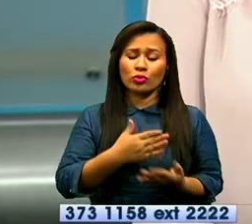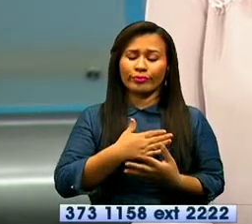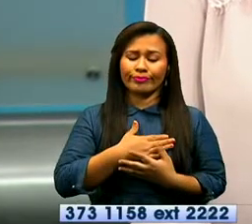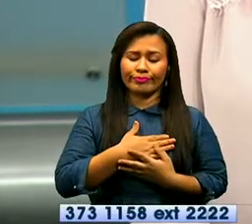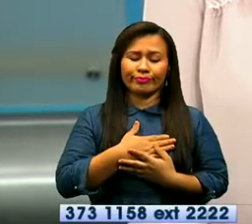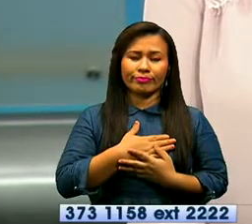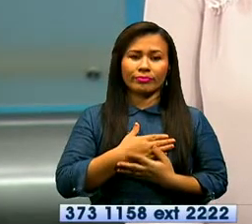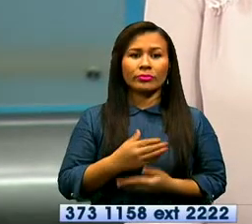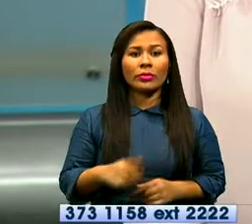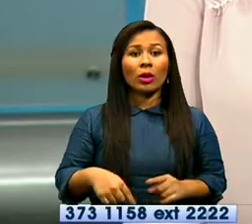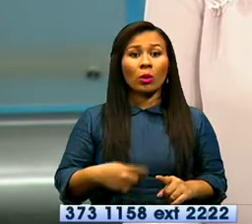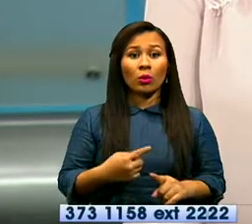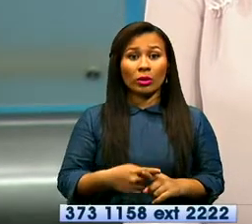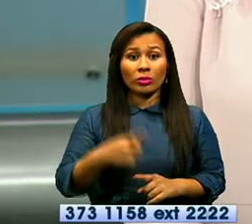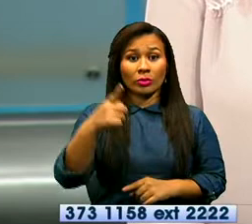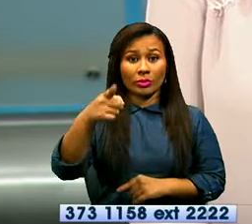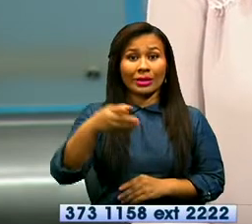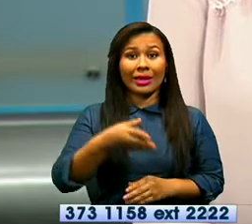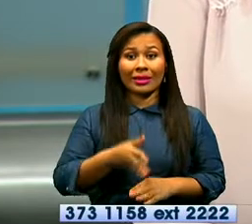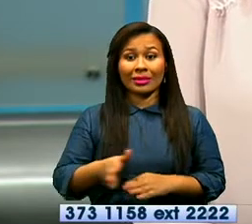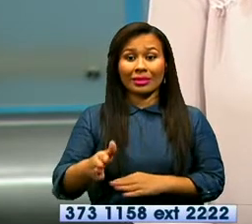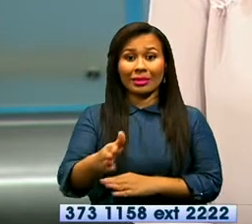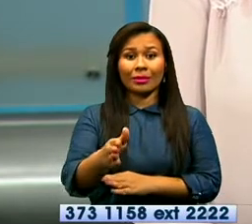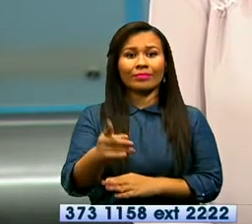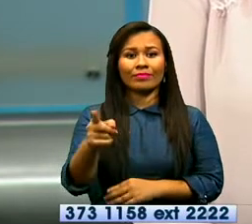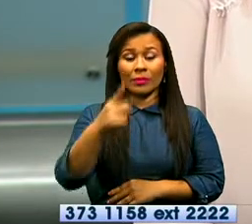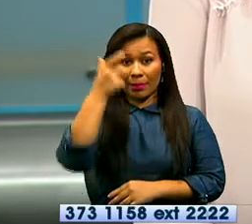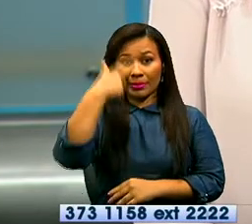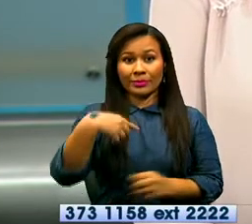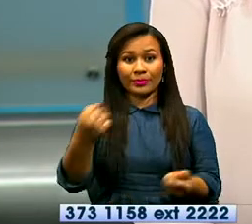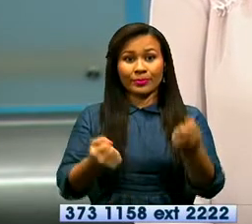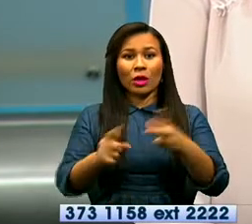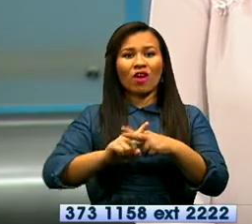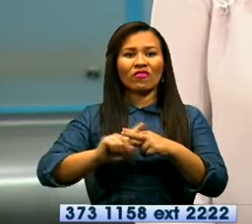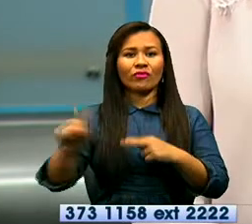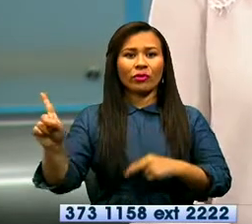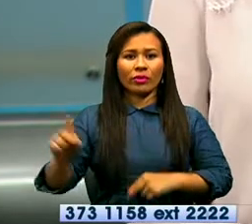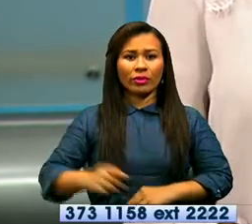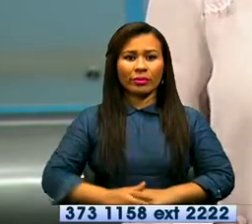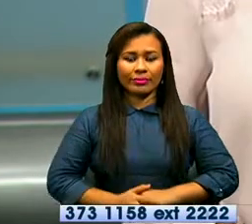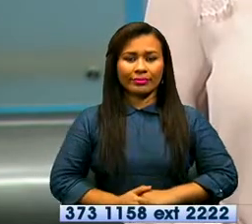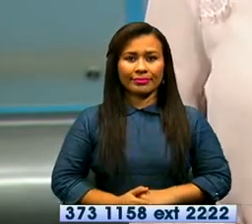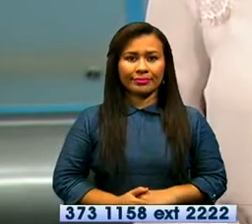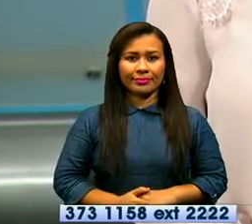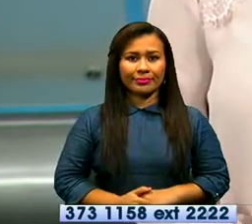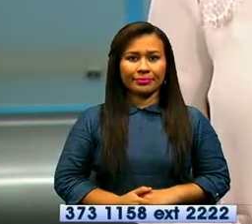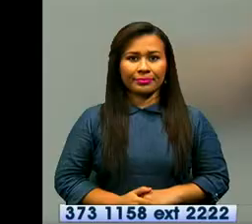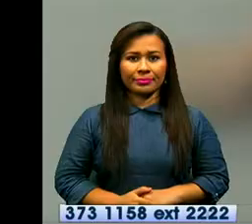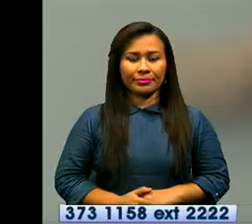tragedia. Y como ocurre en estos casos, el conductor se dio a la fuga.